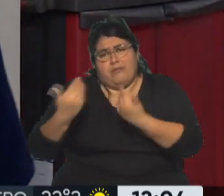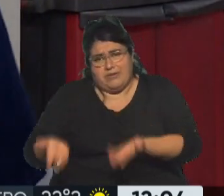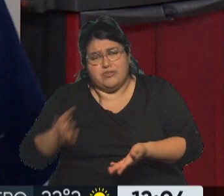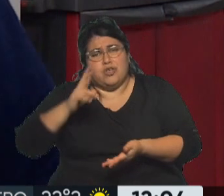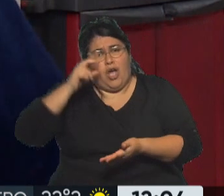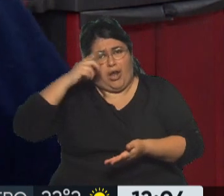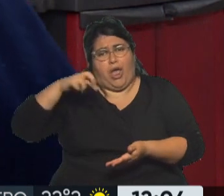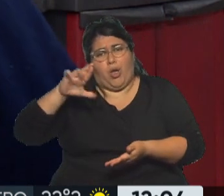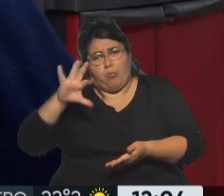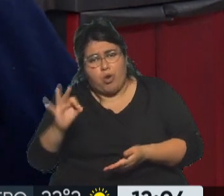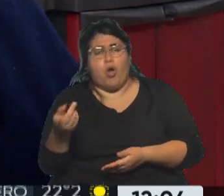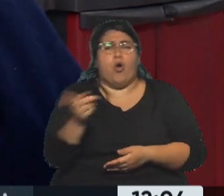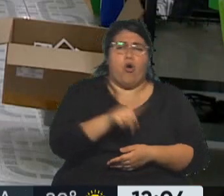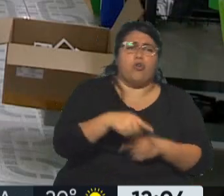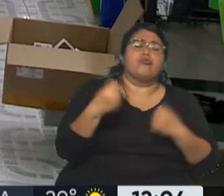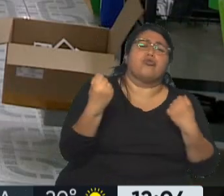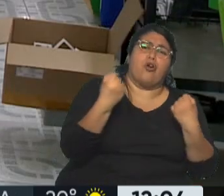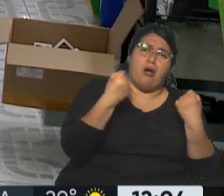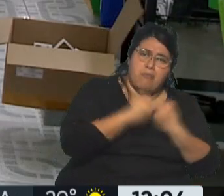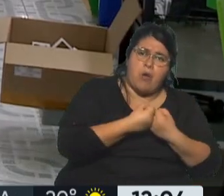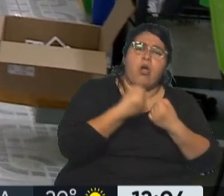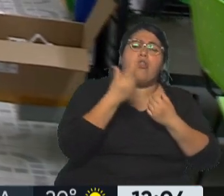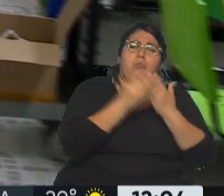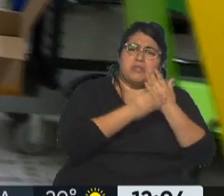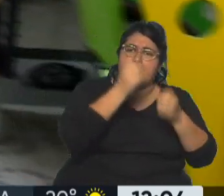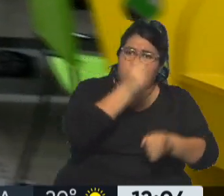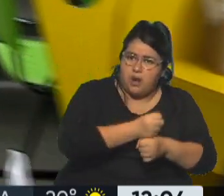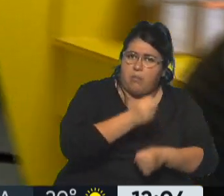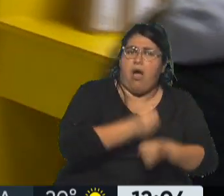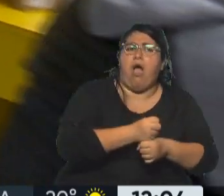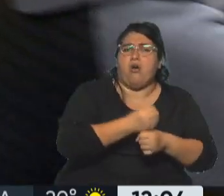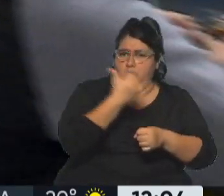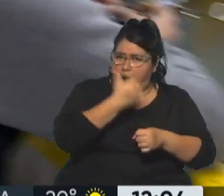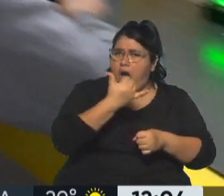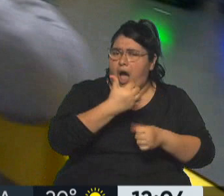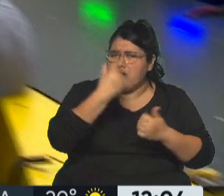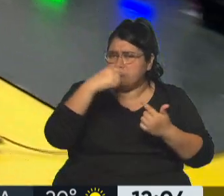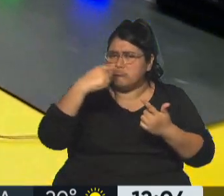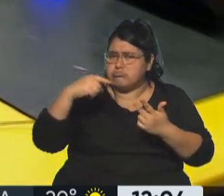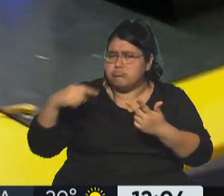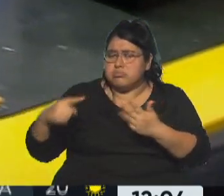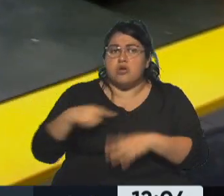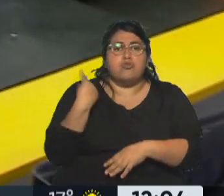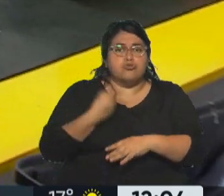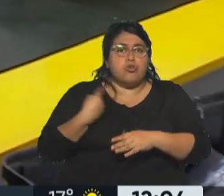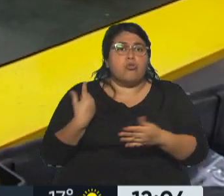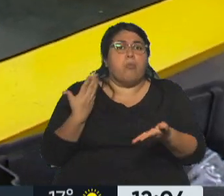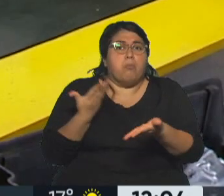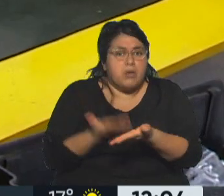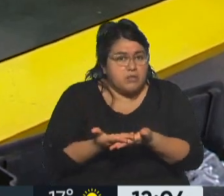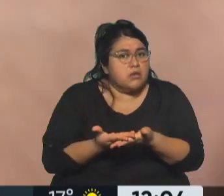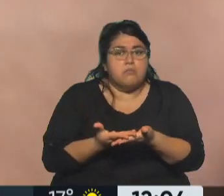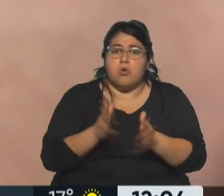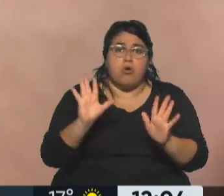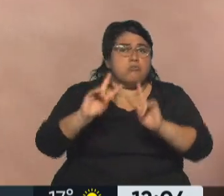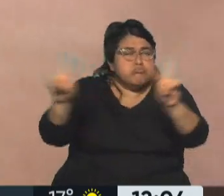o de acuerdos con el Ministerio de trabajo así que lo que estamos pidiendo hoy es que que se deje